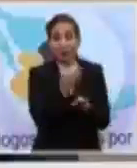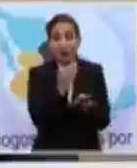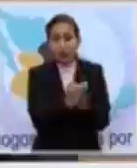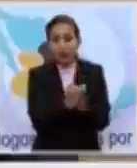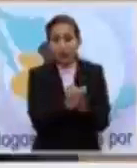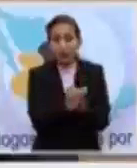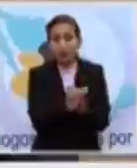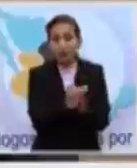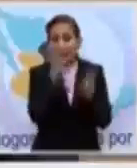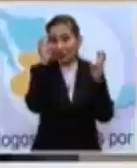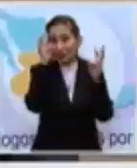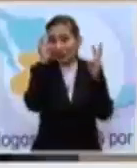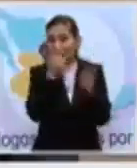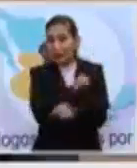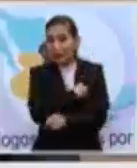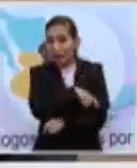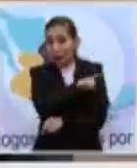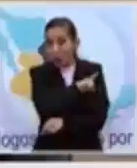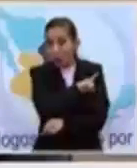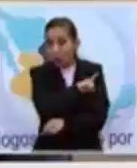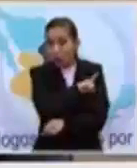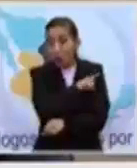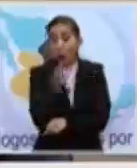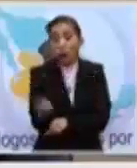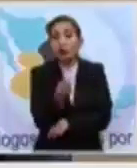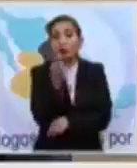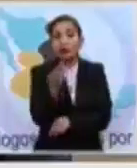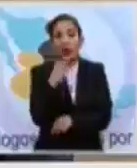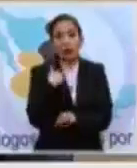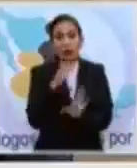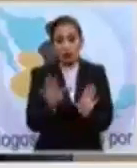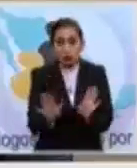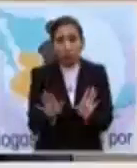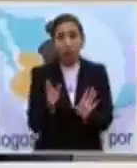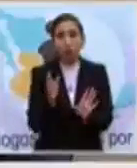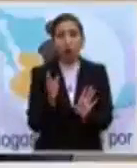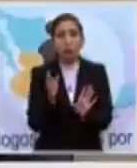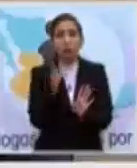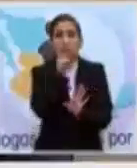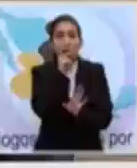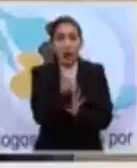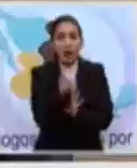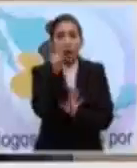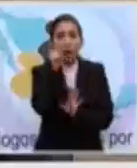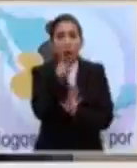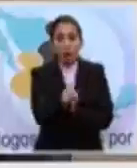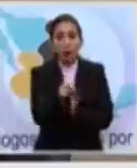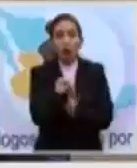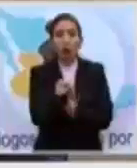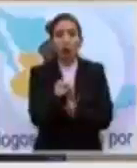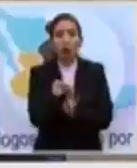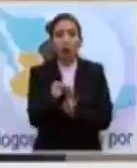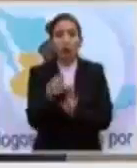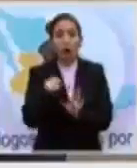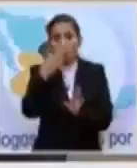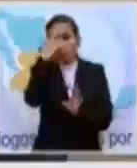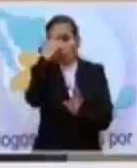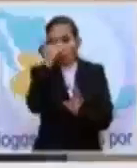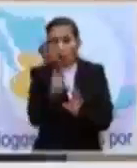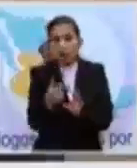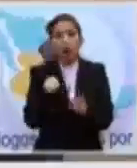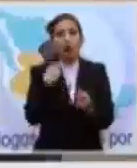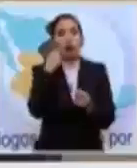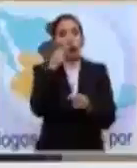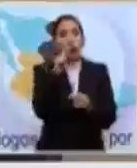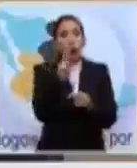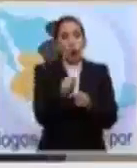momento en materia de salud y seguridad social. Ustedes son, valdiendo la palabra, una serie de operadores de un razonamiento, de